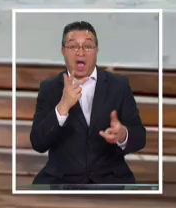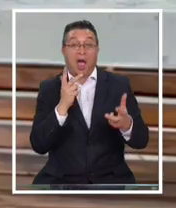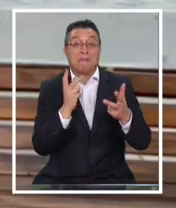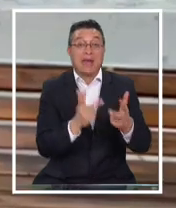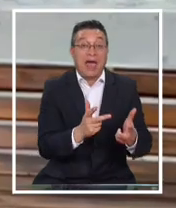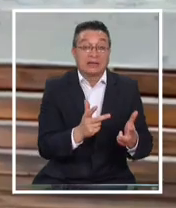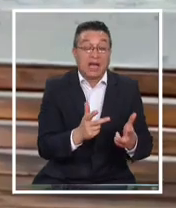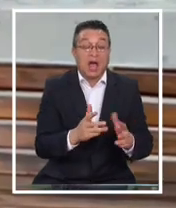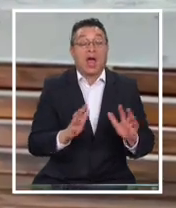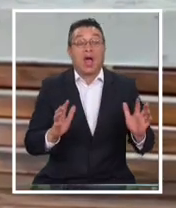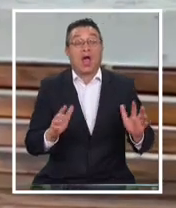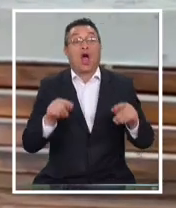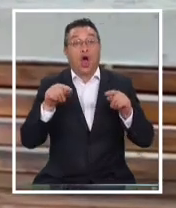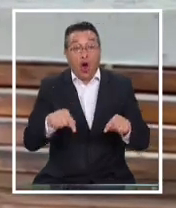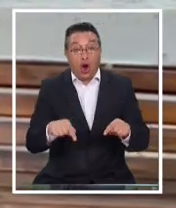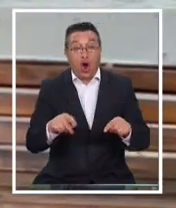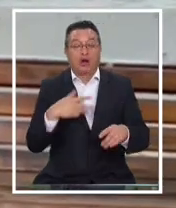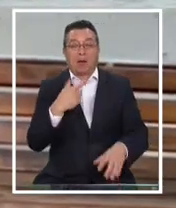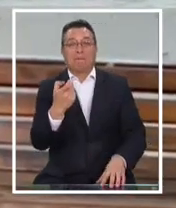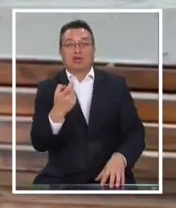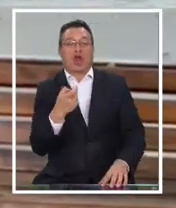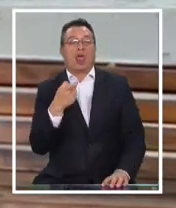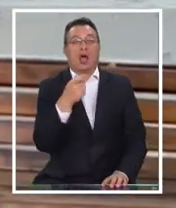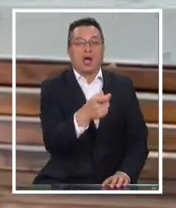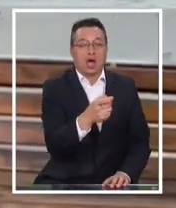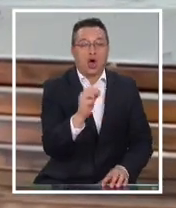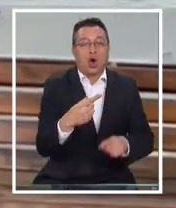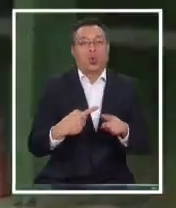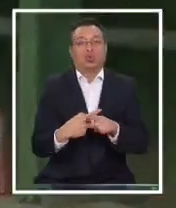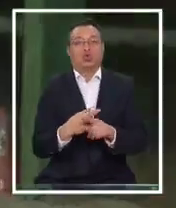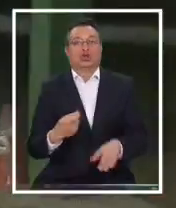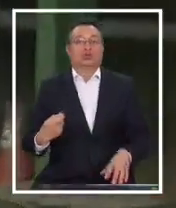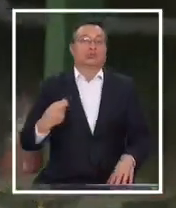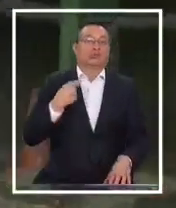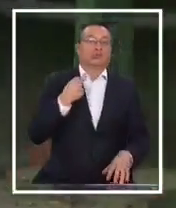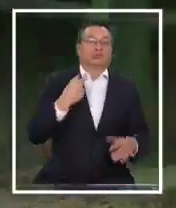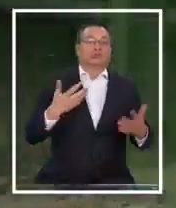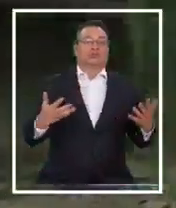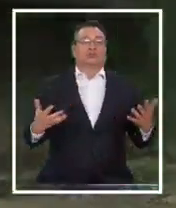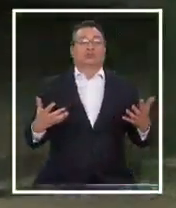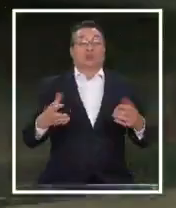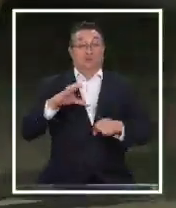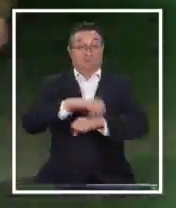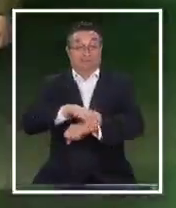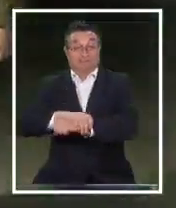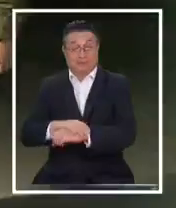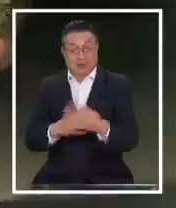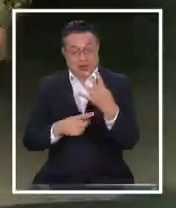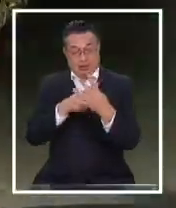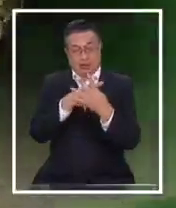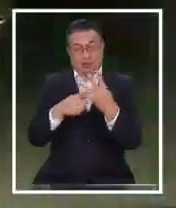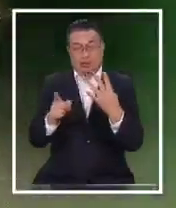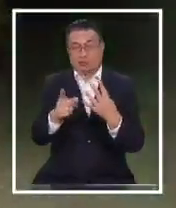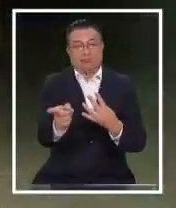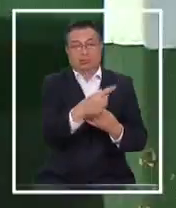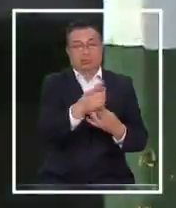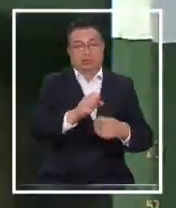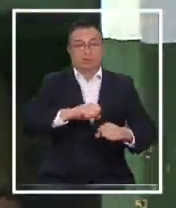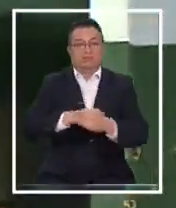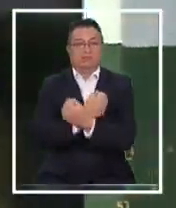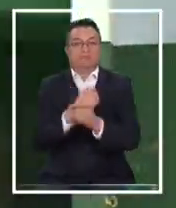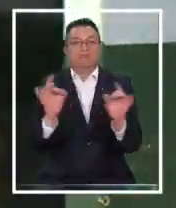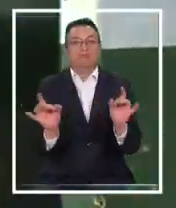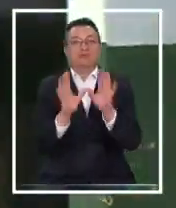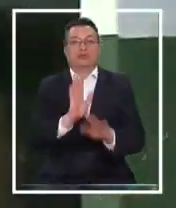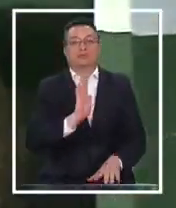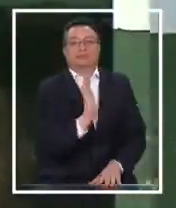amenaza, hoy se comete con una pistola o con un cuchillo. De los detenidos, los 4 fueron formalizados, todos están en prisión